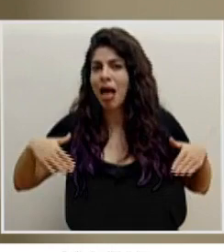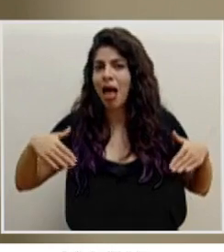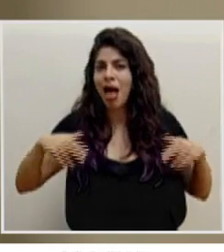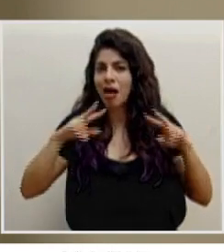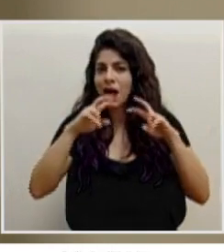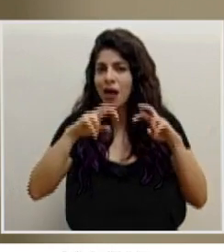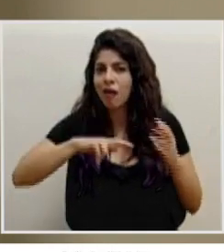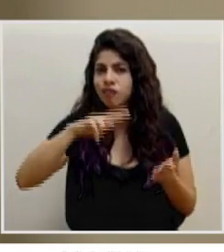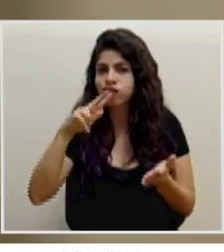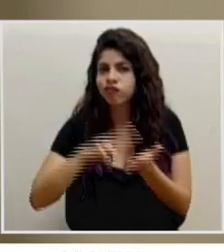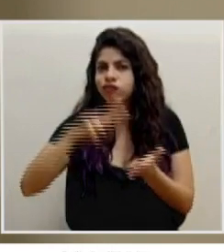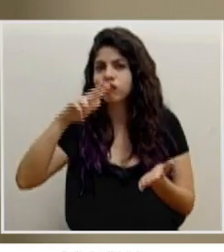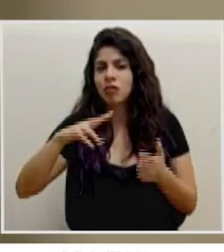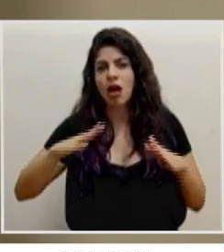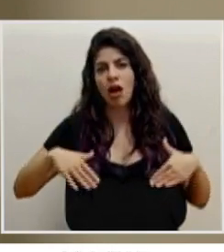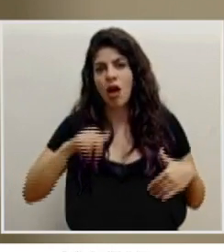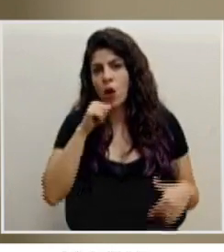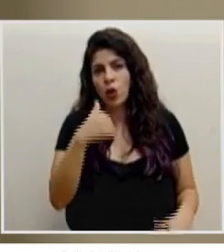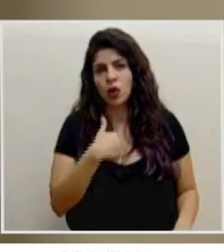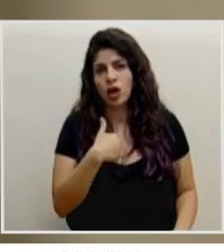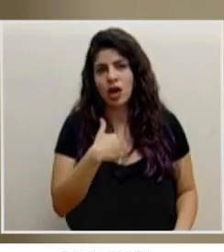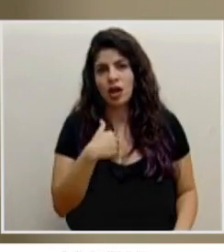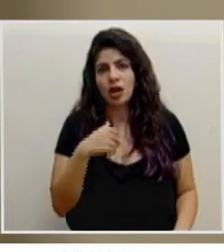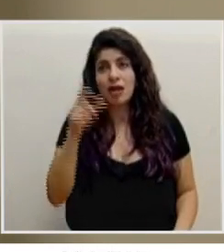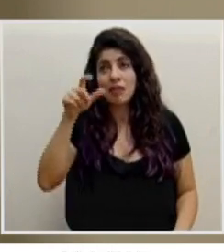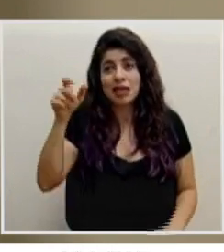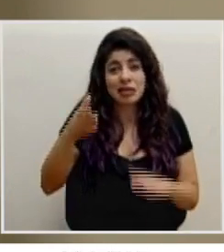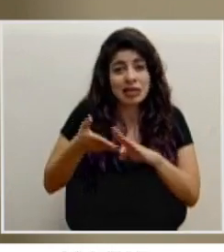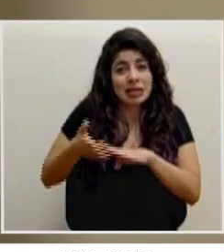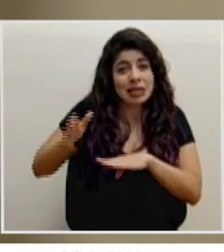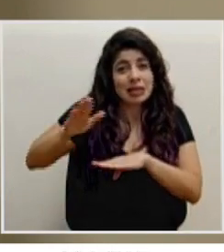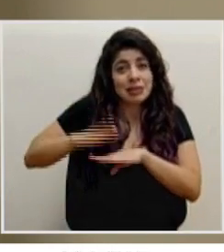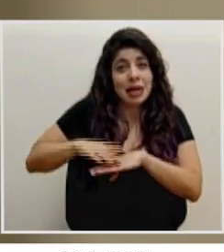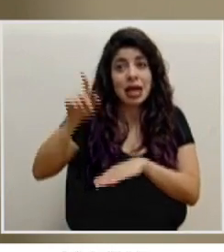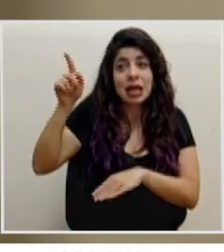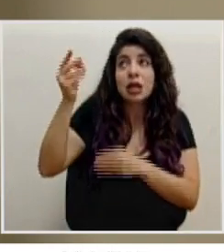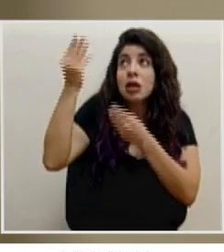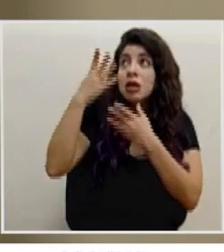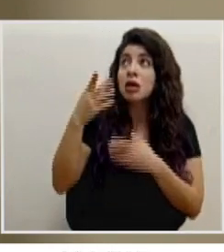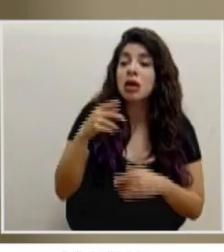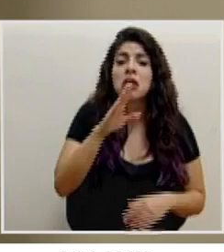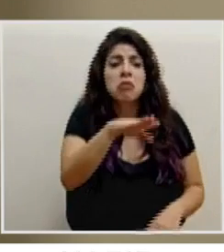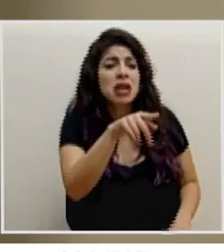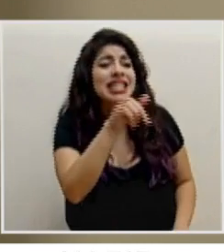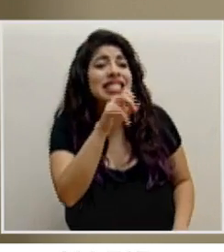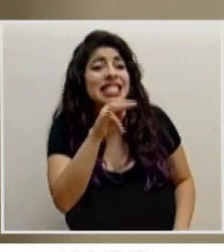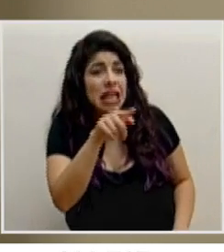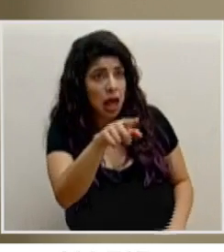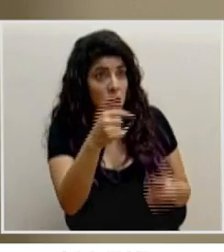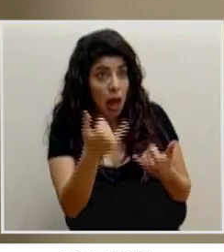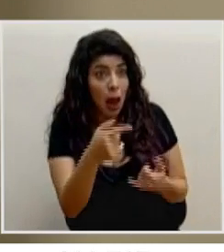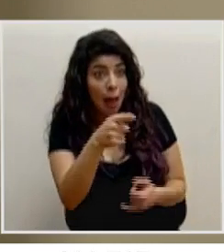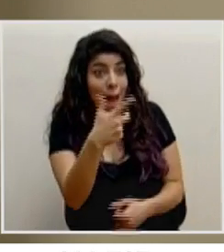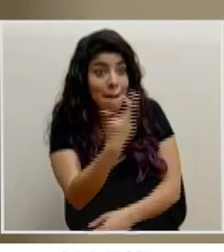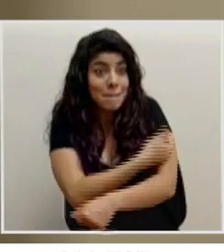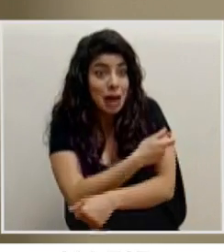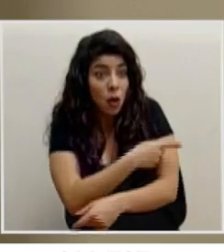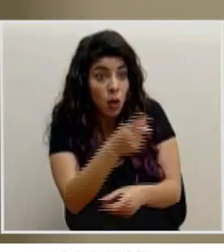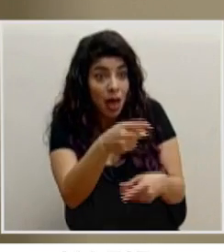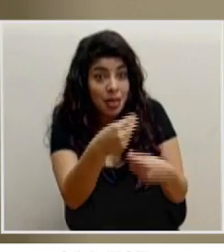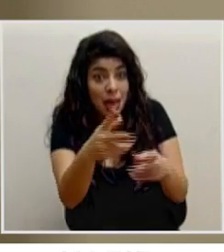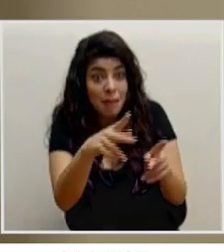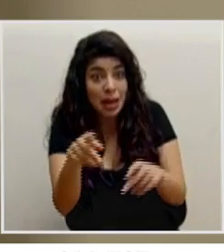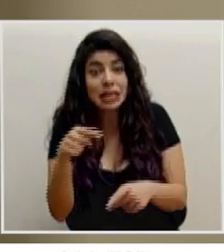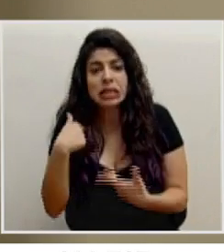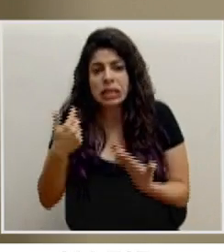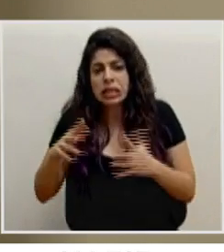rigurosidad, esa autorización por parte de expertos que le dicen a usted, ahora sí, Yesenia, usted, esta vacuna que va a aplicar a la población